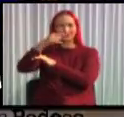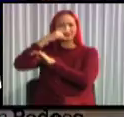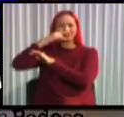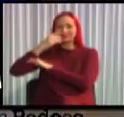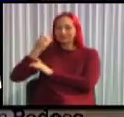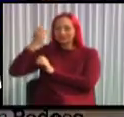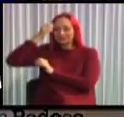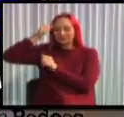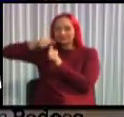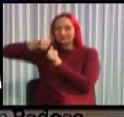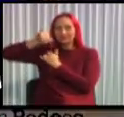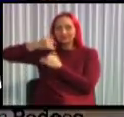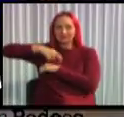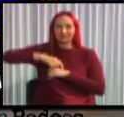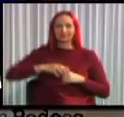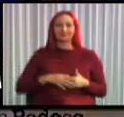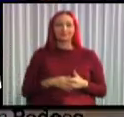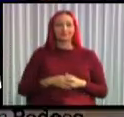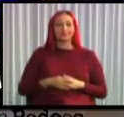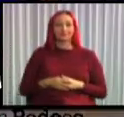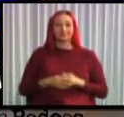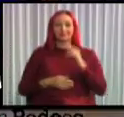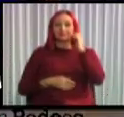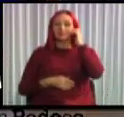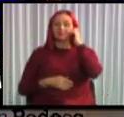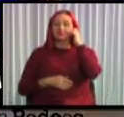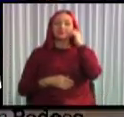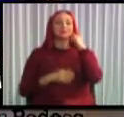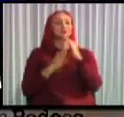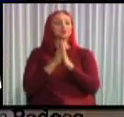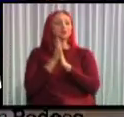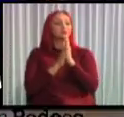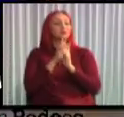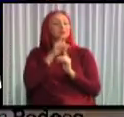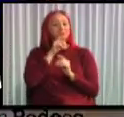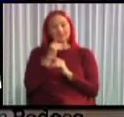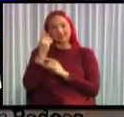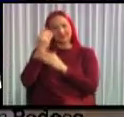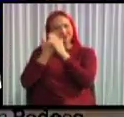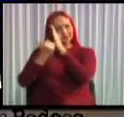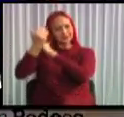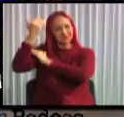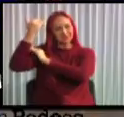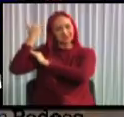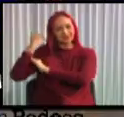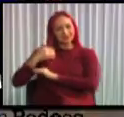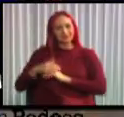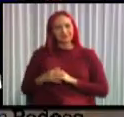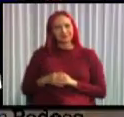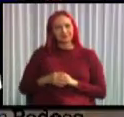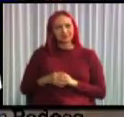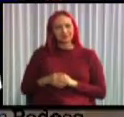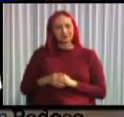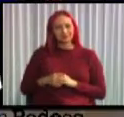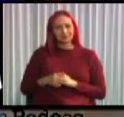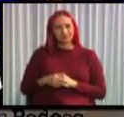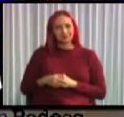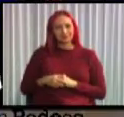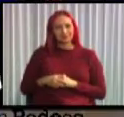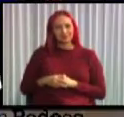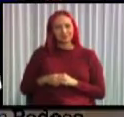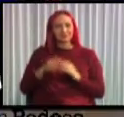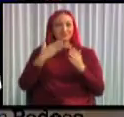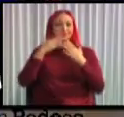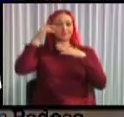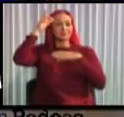lo que más recuerdas en este momento? Sí, no, definitivamente es una regresión total. O sea, era obvio